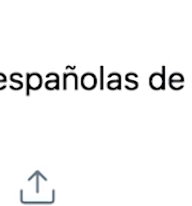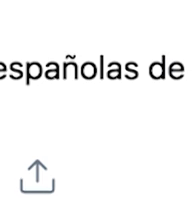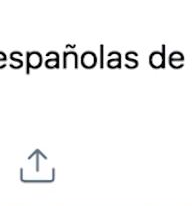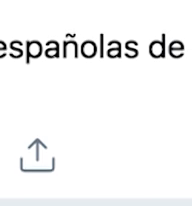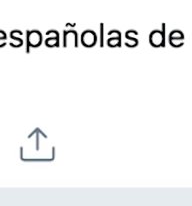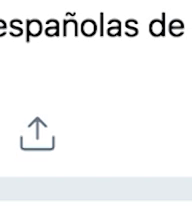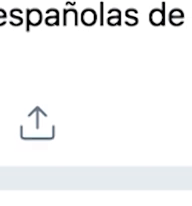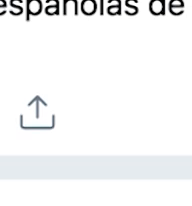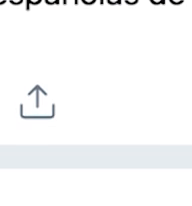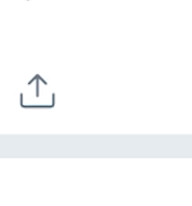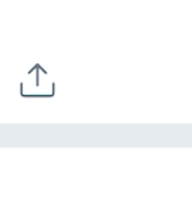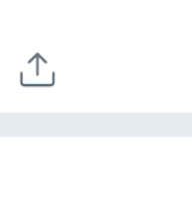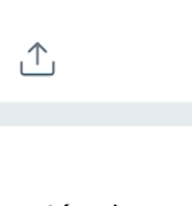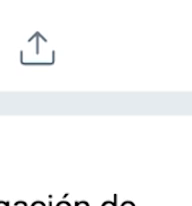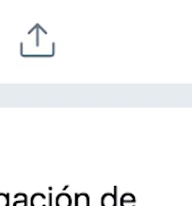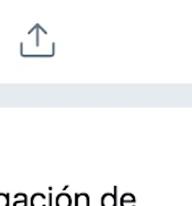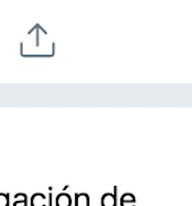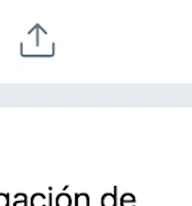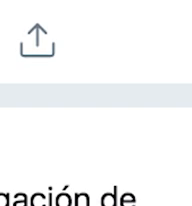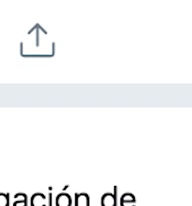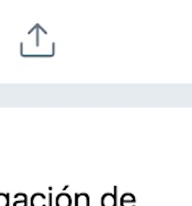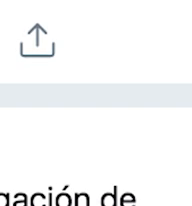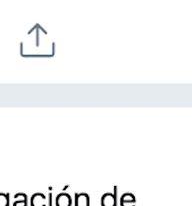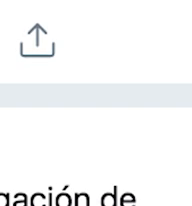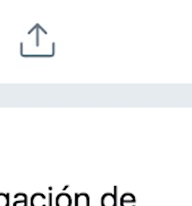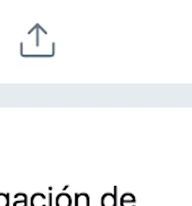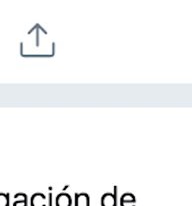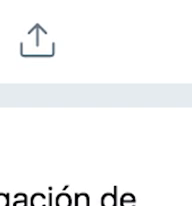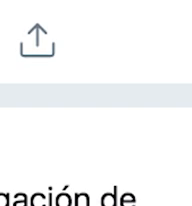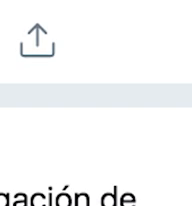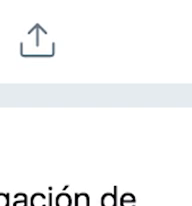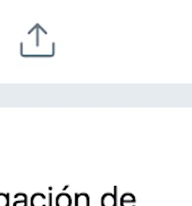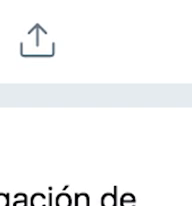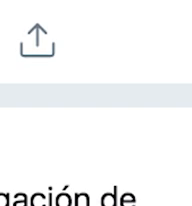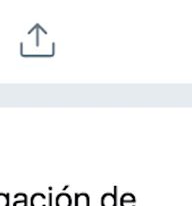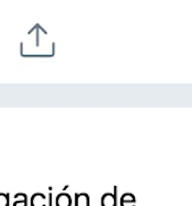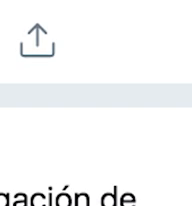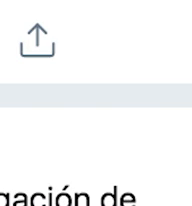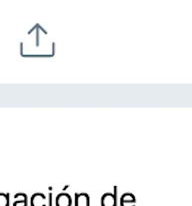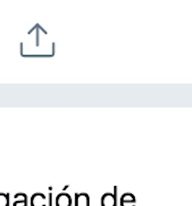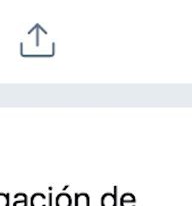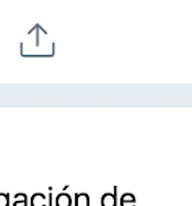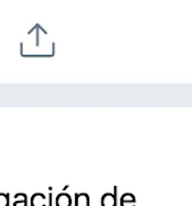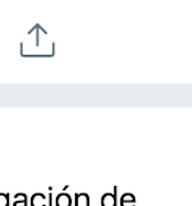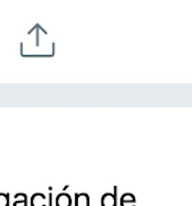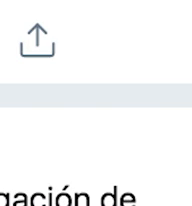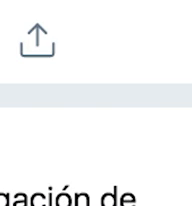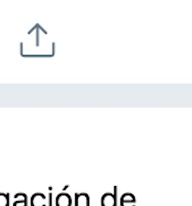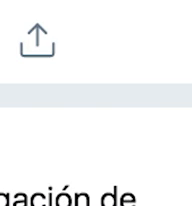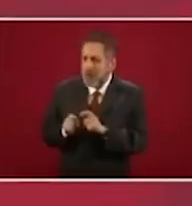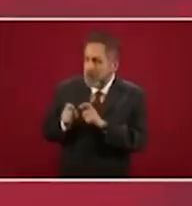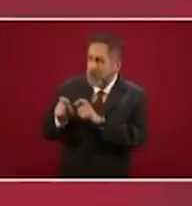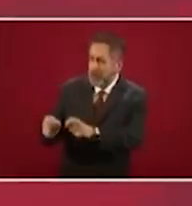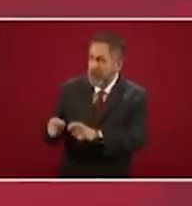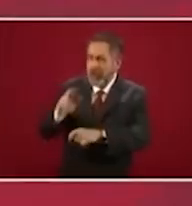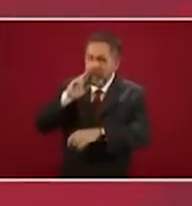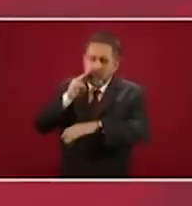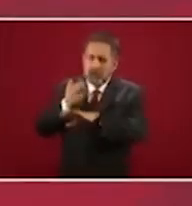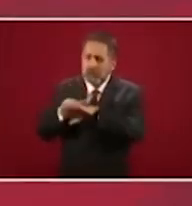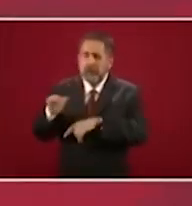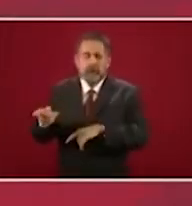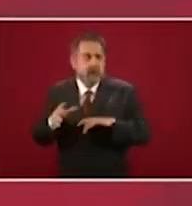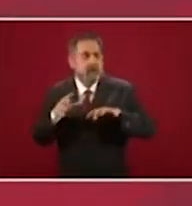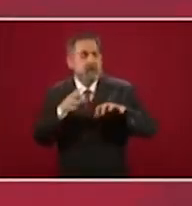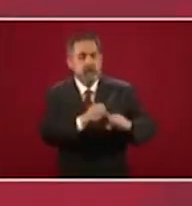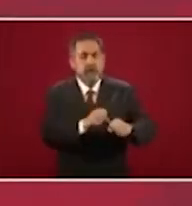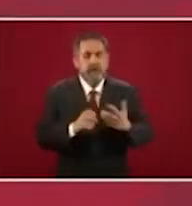recibir sobornos de la empresa odebrecht por 10 millones de dólares fue hecha por autoridades españolas en aquel país a su vez